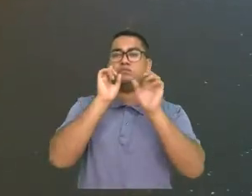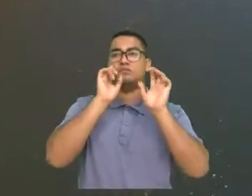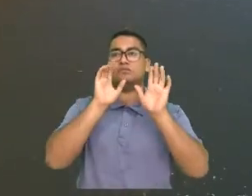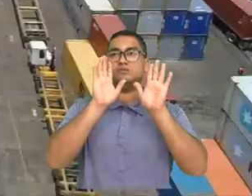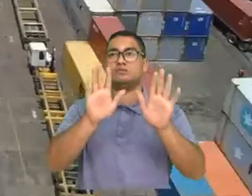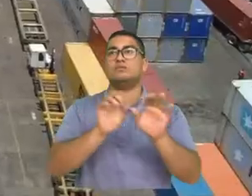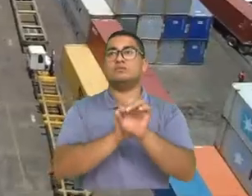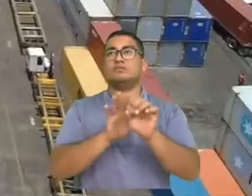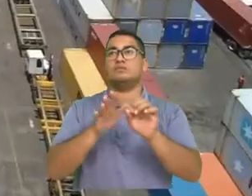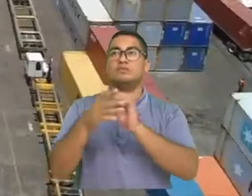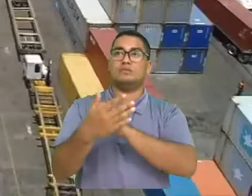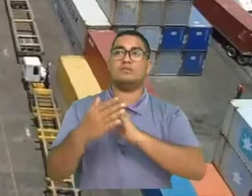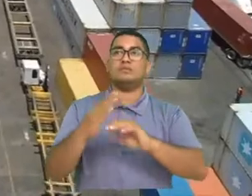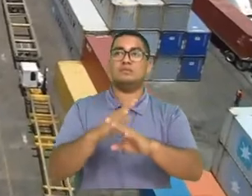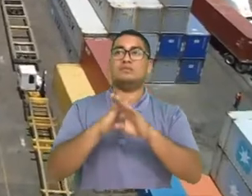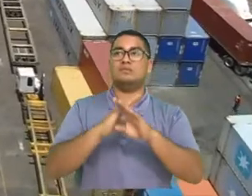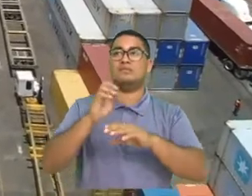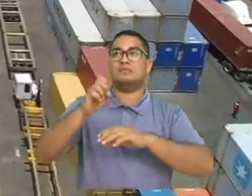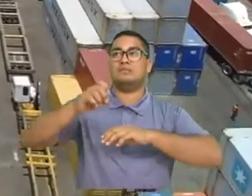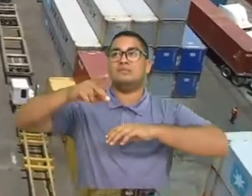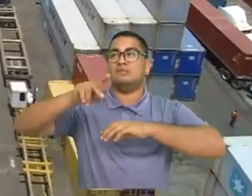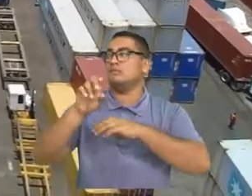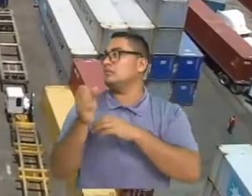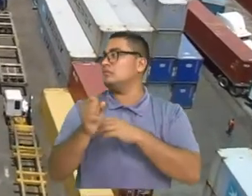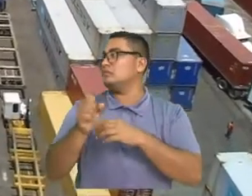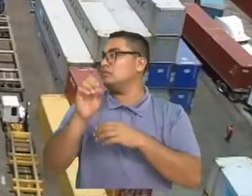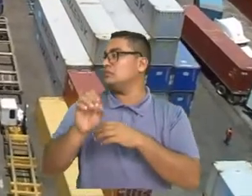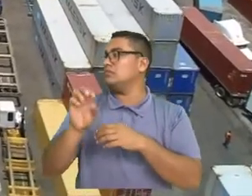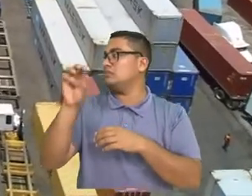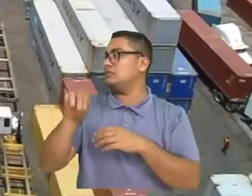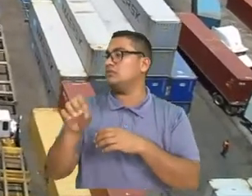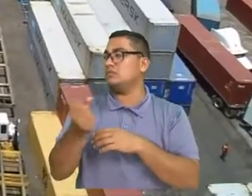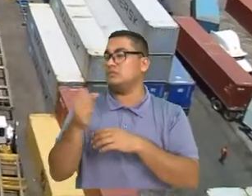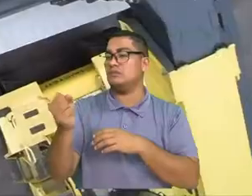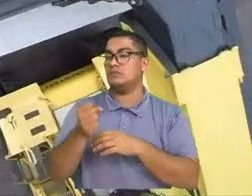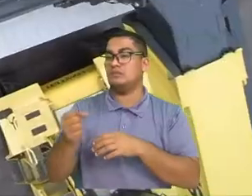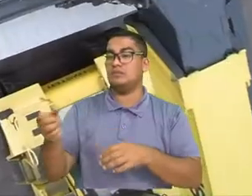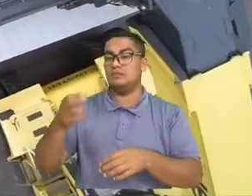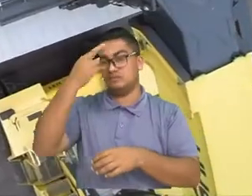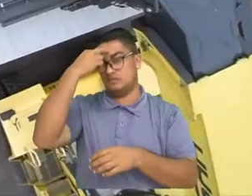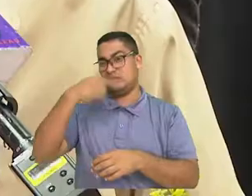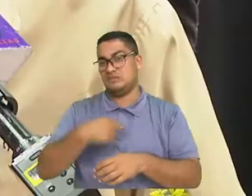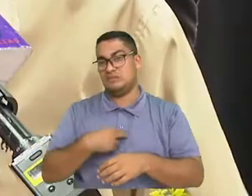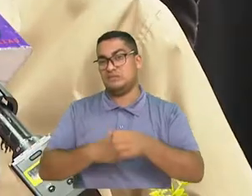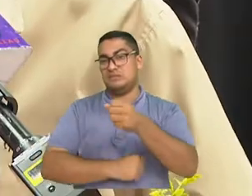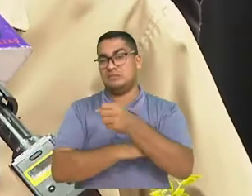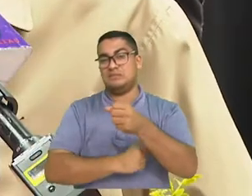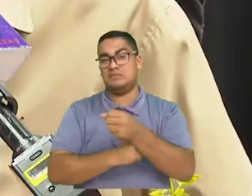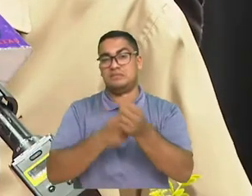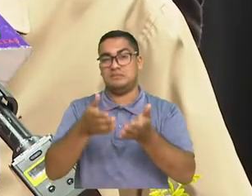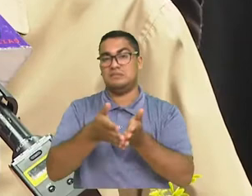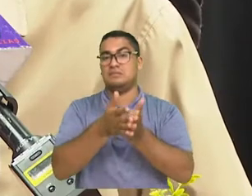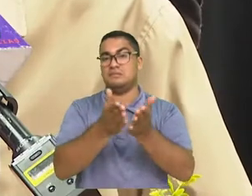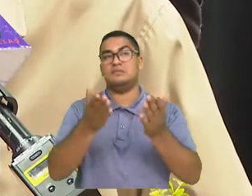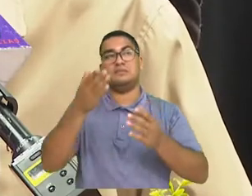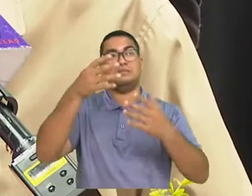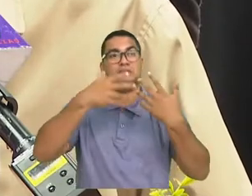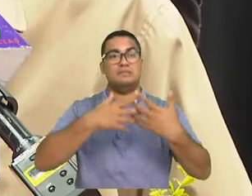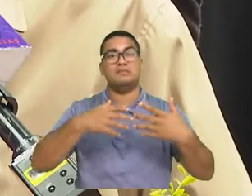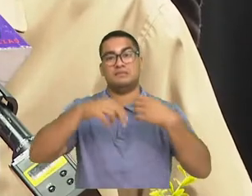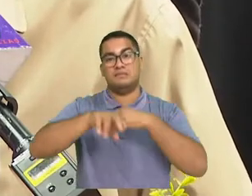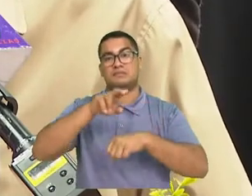la OPS y OMS, destacó el titular de la Empresa Portuaria Nacional. Y nosotros seguimos aquí